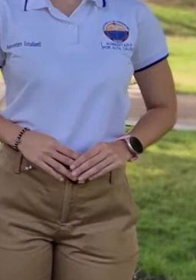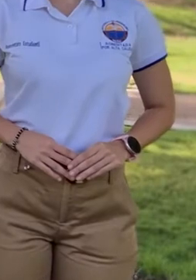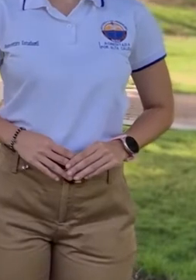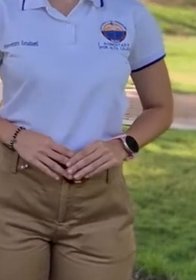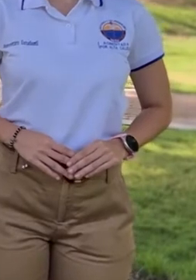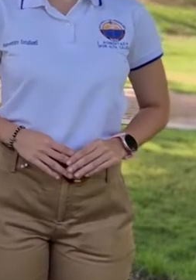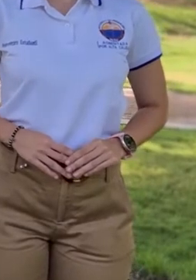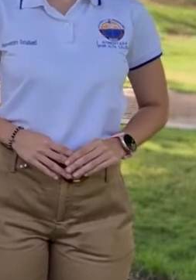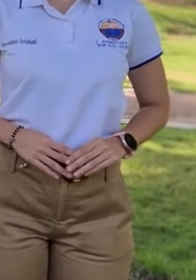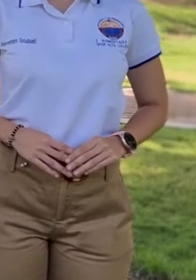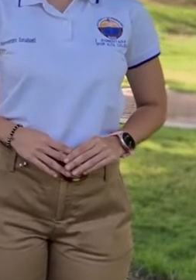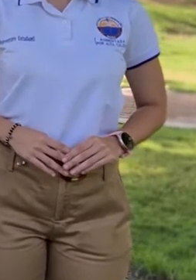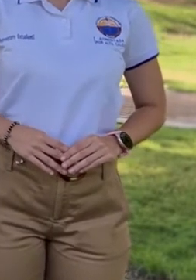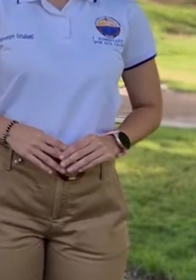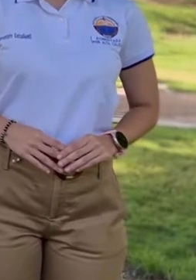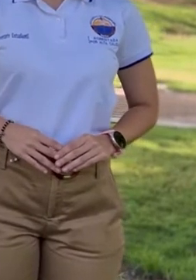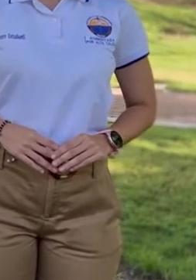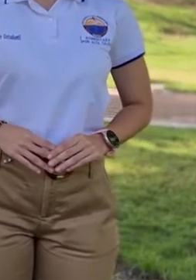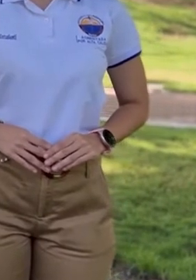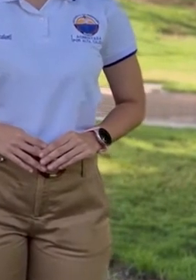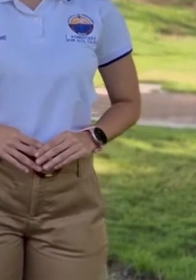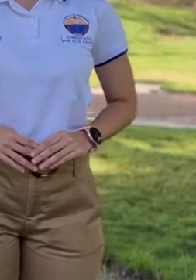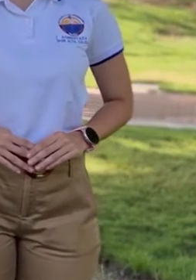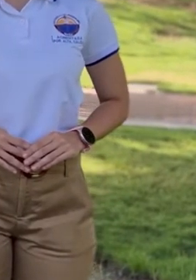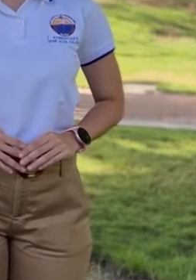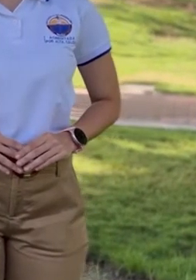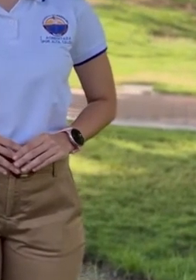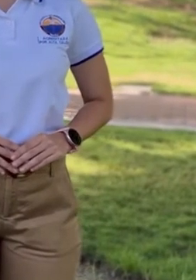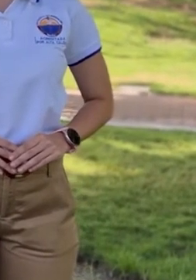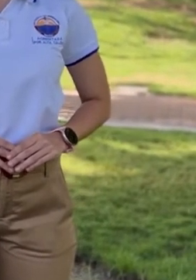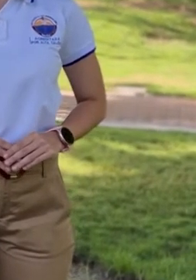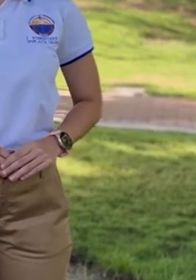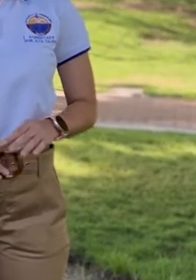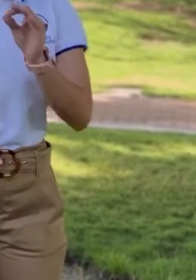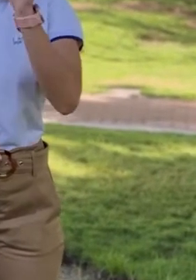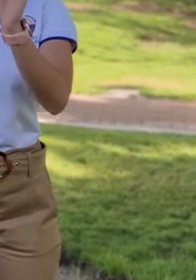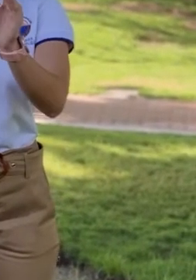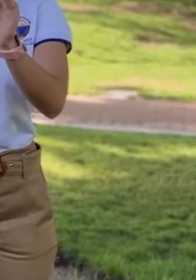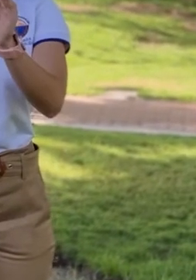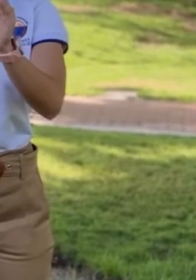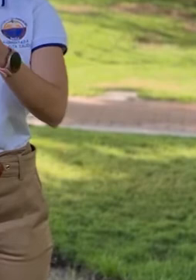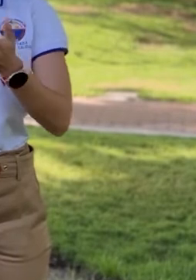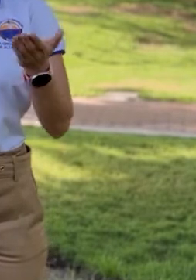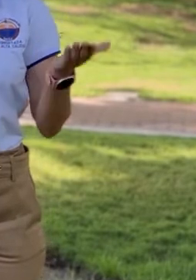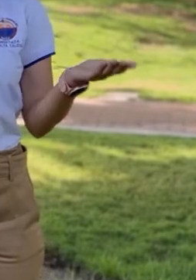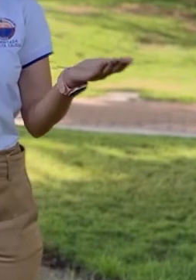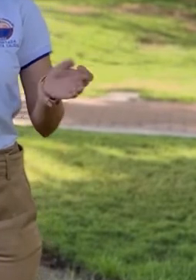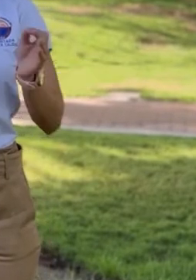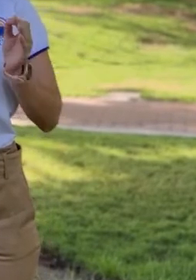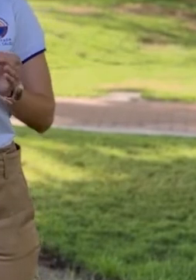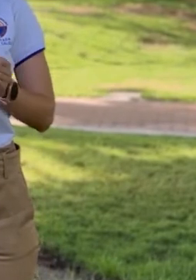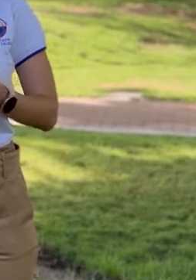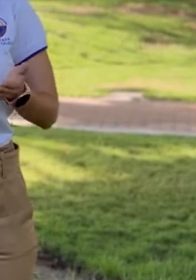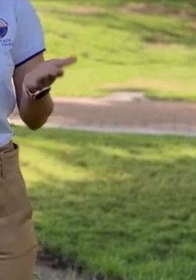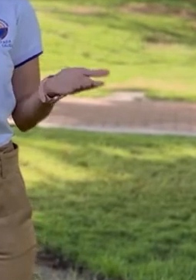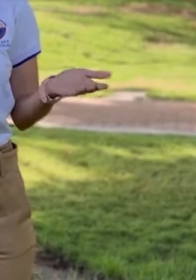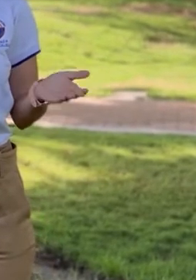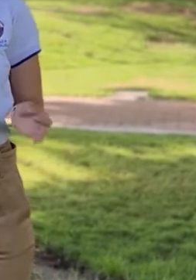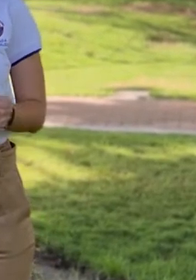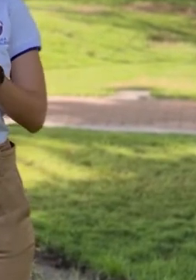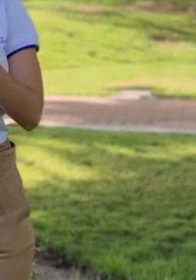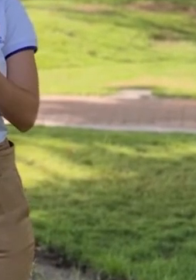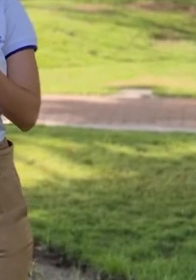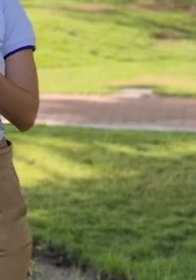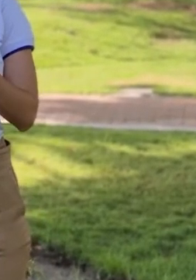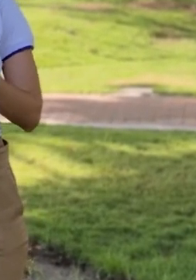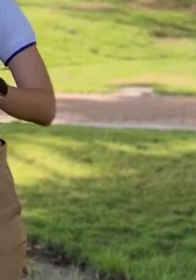Esto es el Campus TV, programa institucional de la Universidad del Magdalena. Vamos a una pausa y en segundos volveremos con detalles sobre